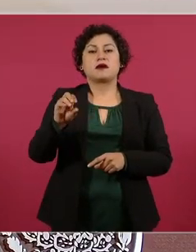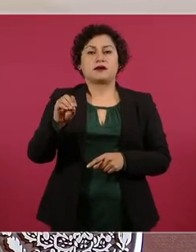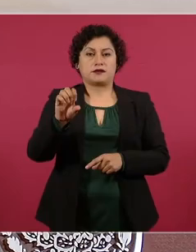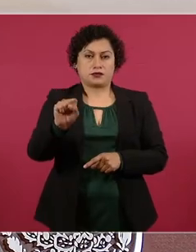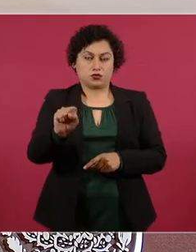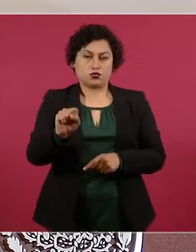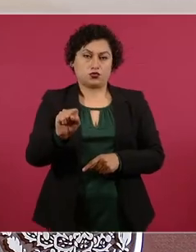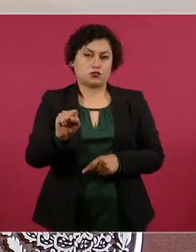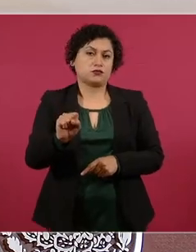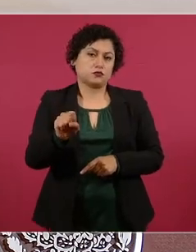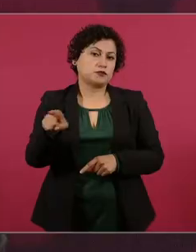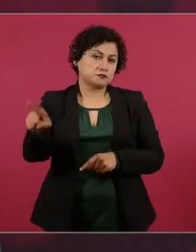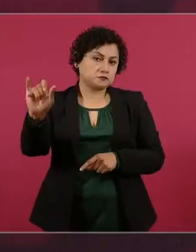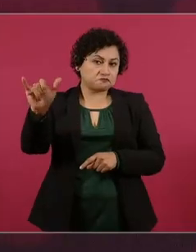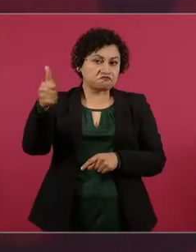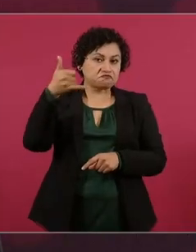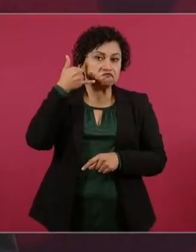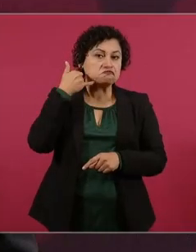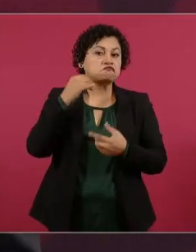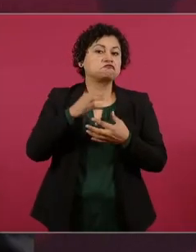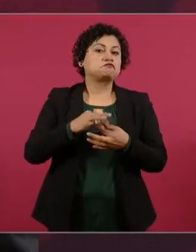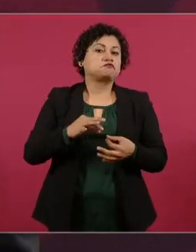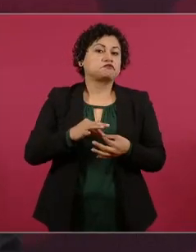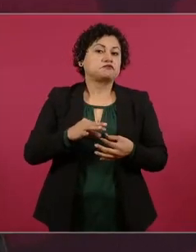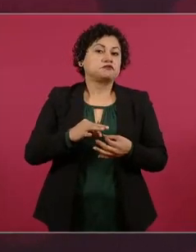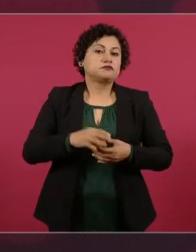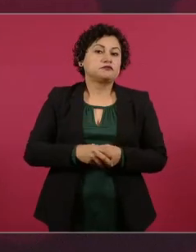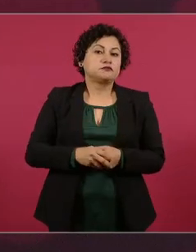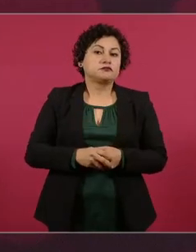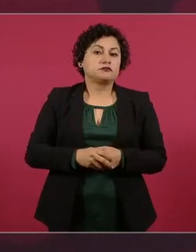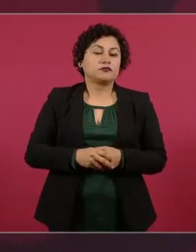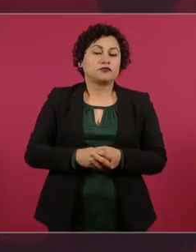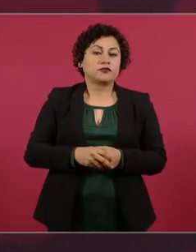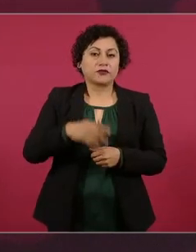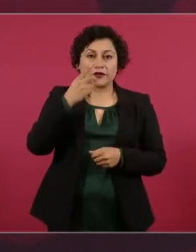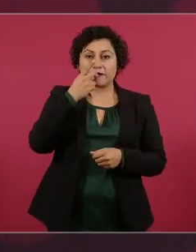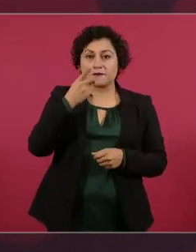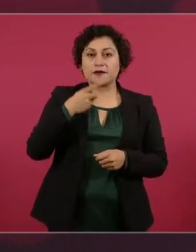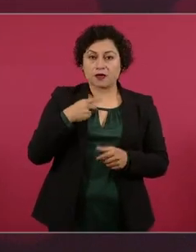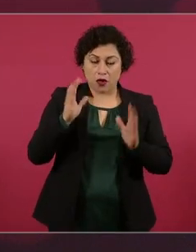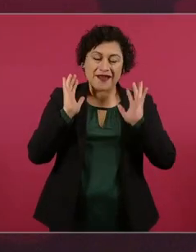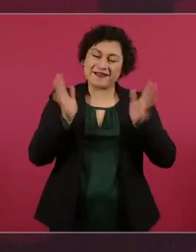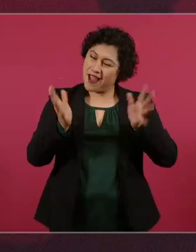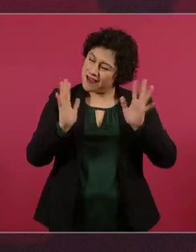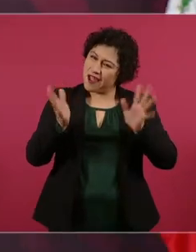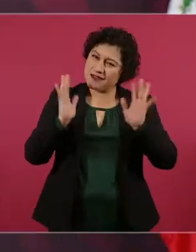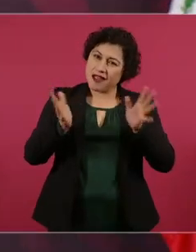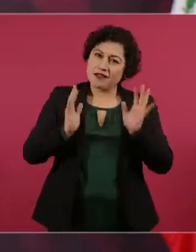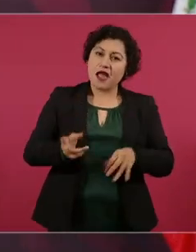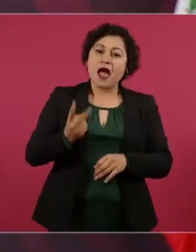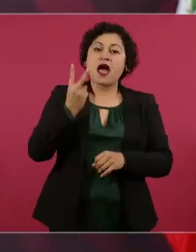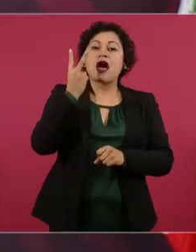por teléfono. Ya está arreglado, dos consejeros para ustedes,